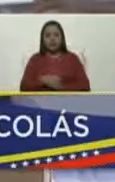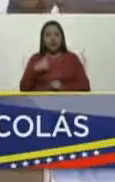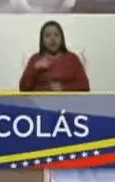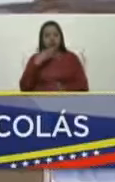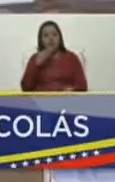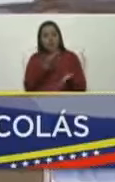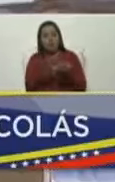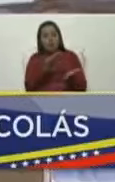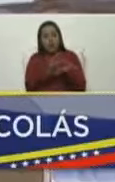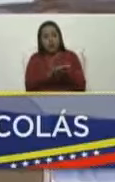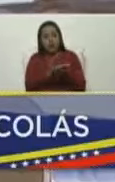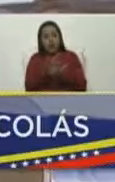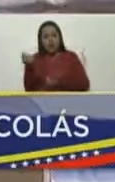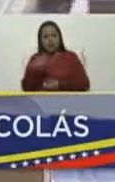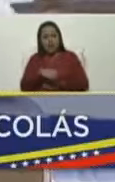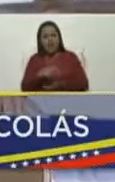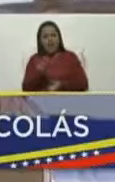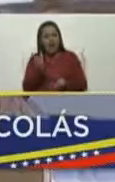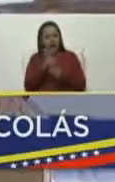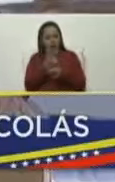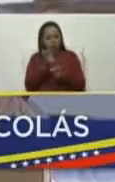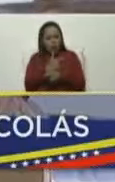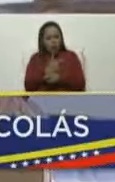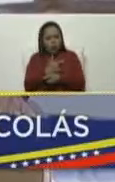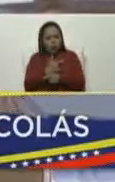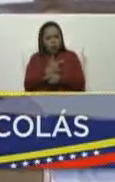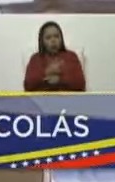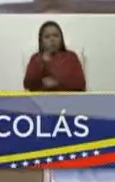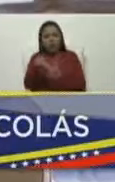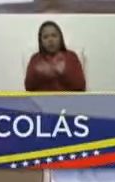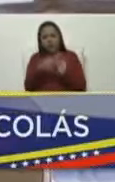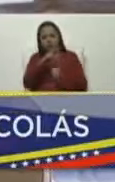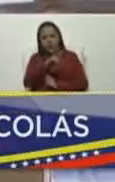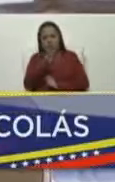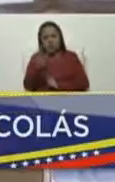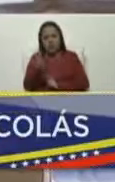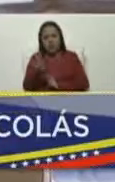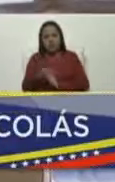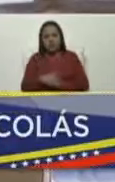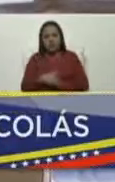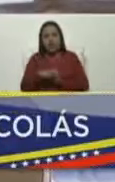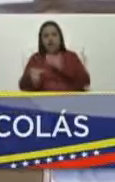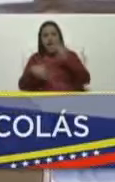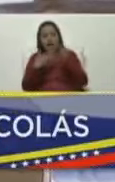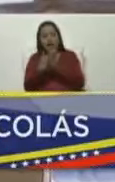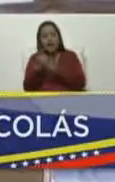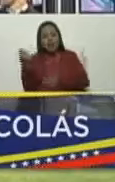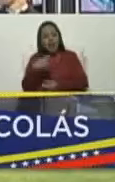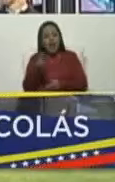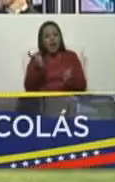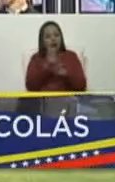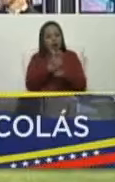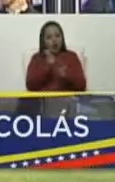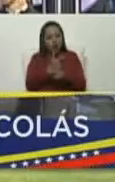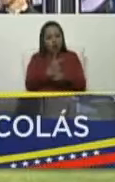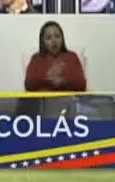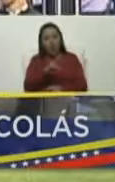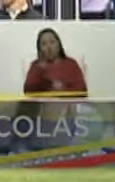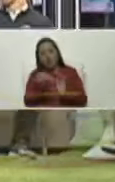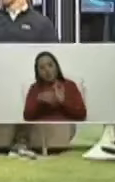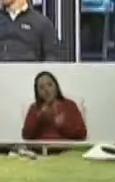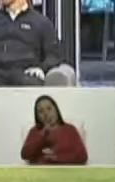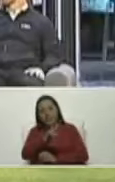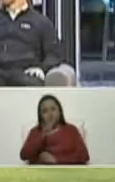propuesto que desde el mes de agosto ahora, 2024, hasta el mes de agosto